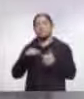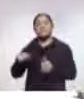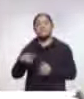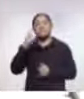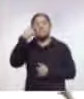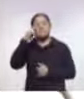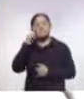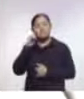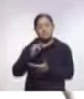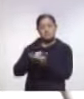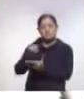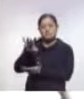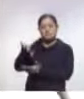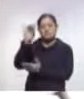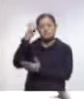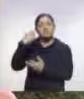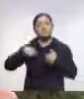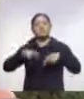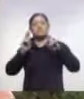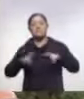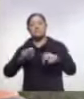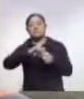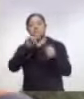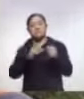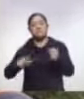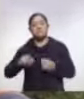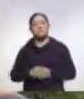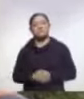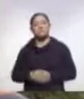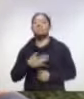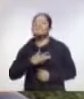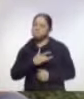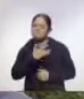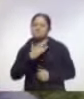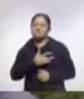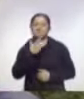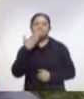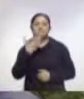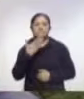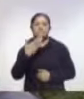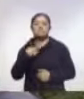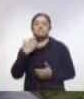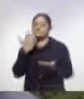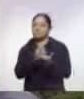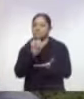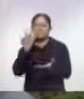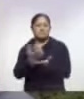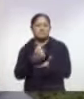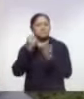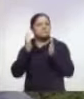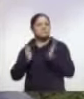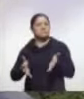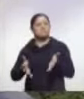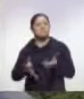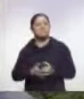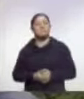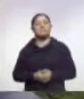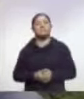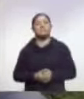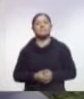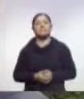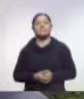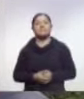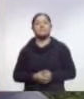contemplado en el representativo nacional. Me siento muy satisfecho por el logro que hemos logrado,